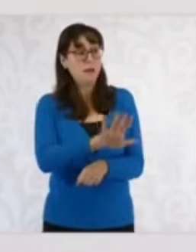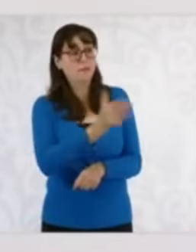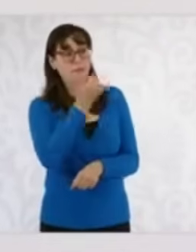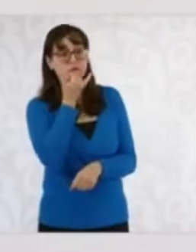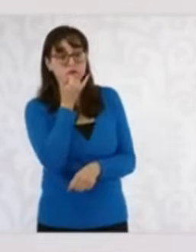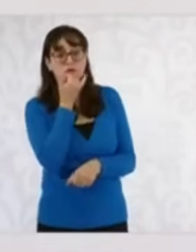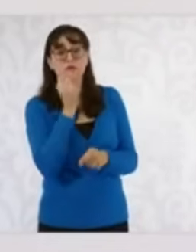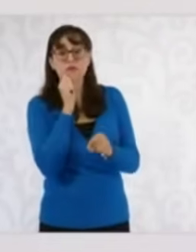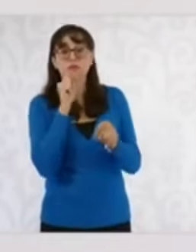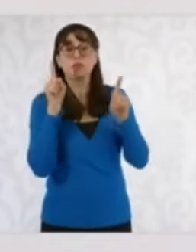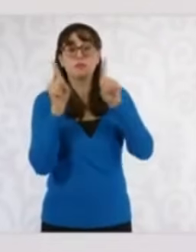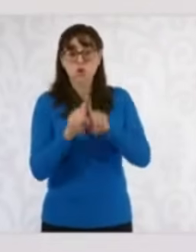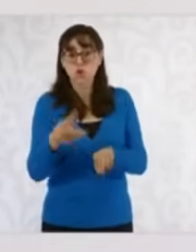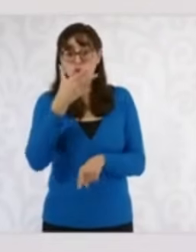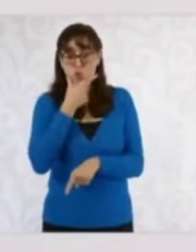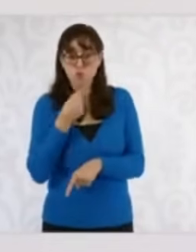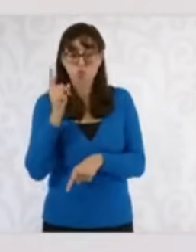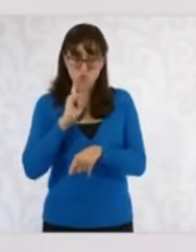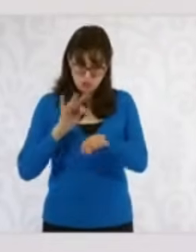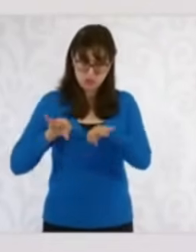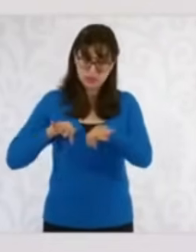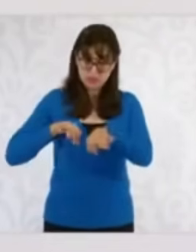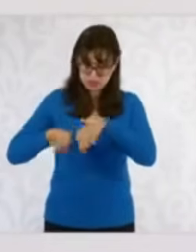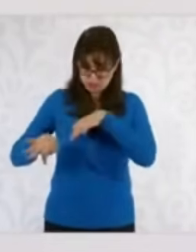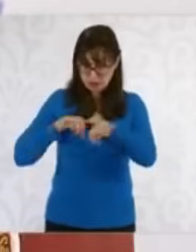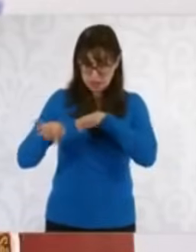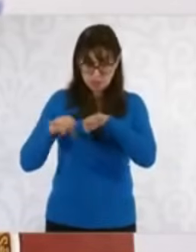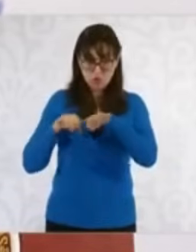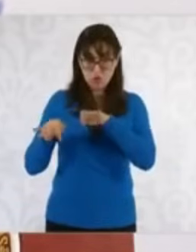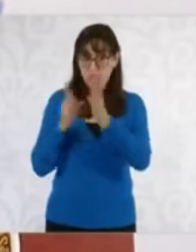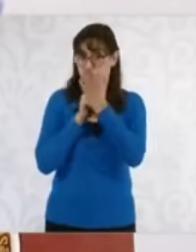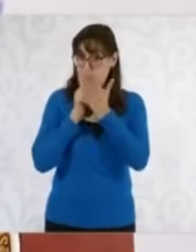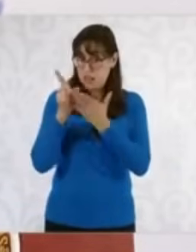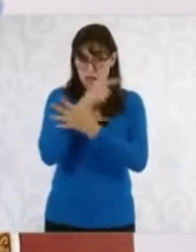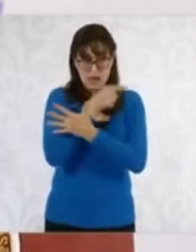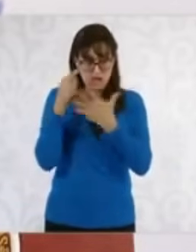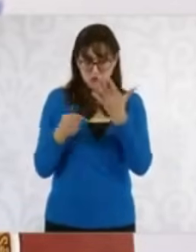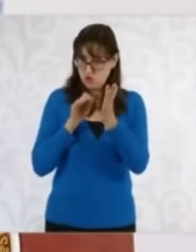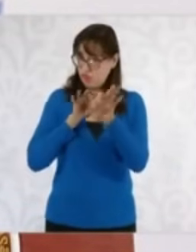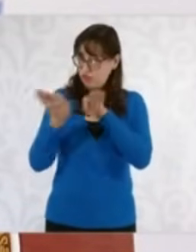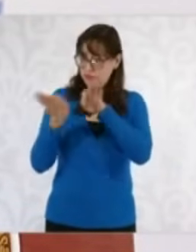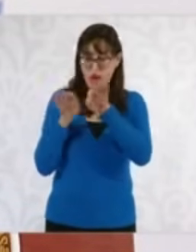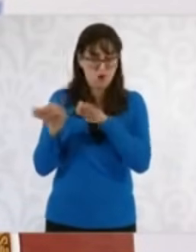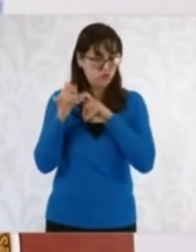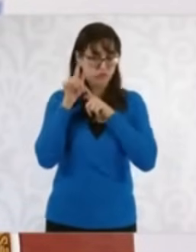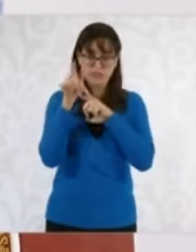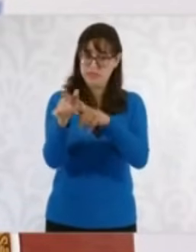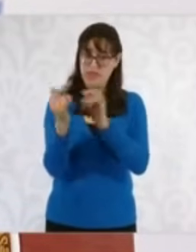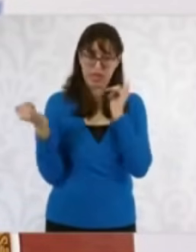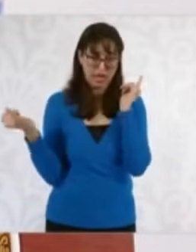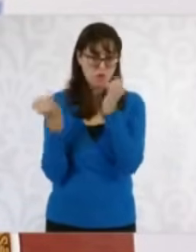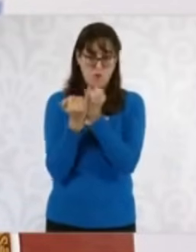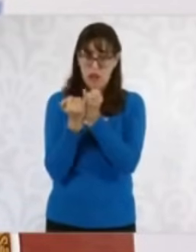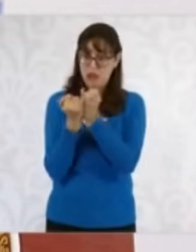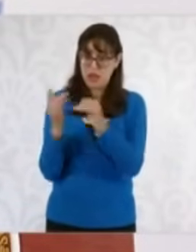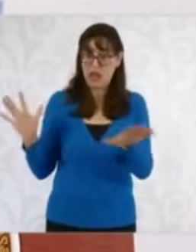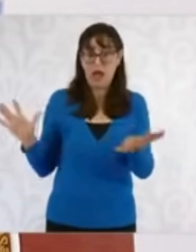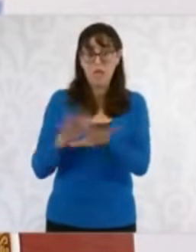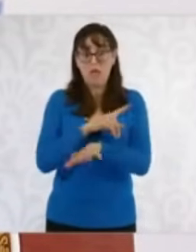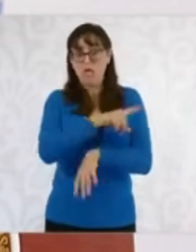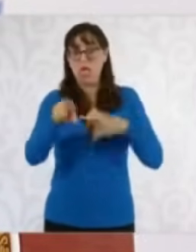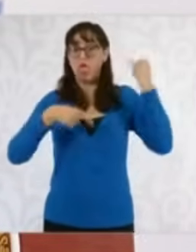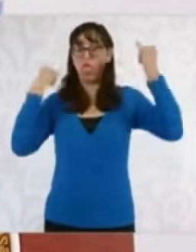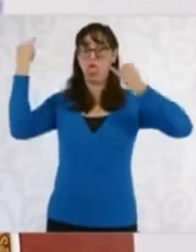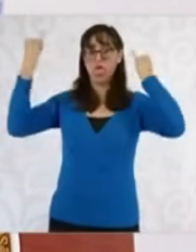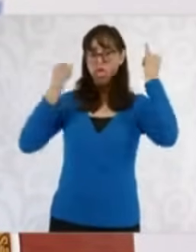trabajadores y trabajadoras, se conservan todos los derechos laborales y eso no se toca, para que no haya ninguna